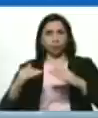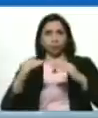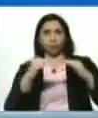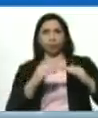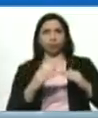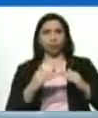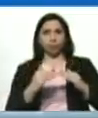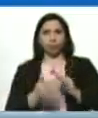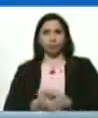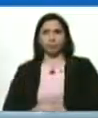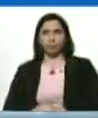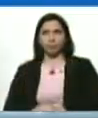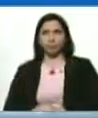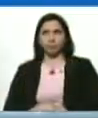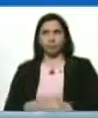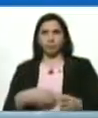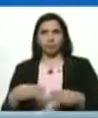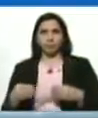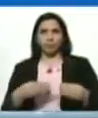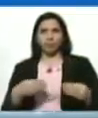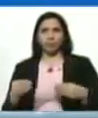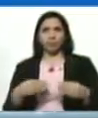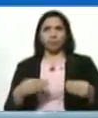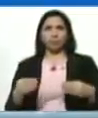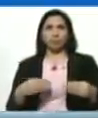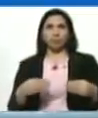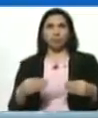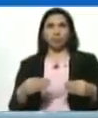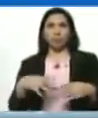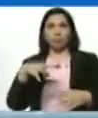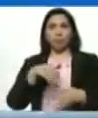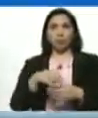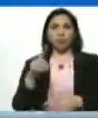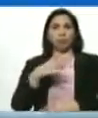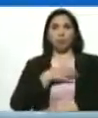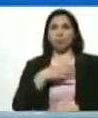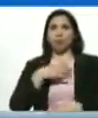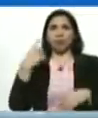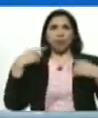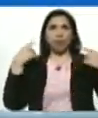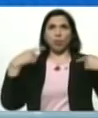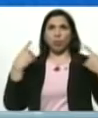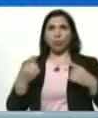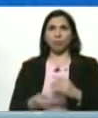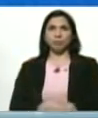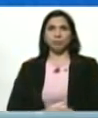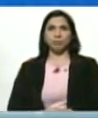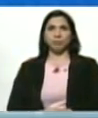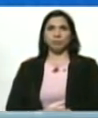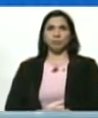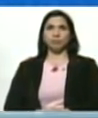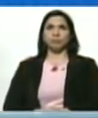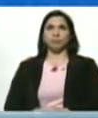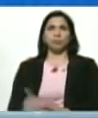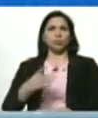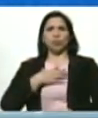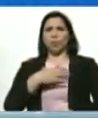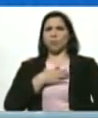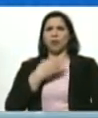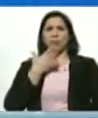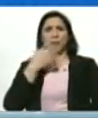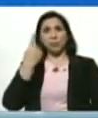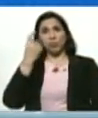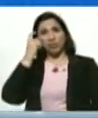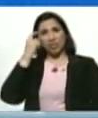des escalada la flexibilización de la cuarentena no puede ser a lo loco no puede ser que un día